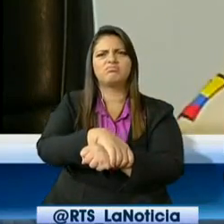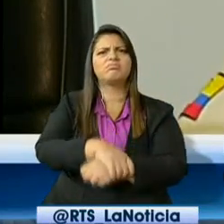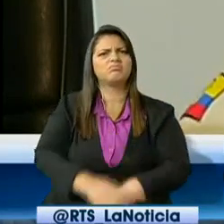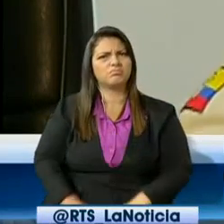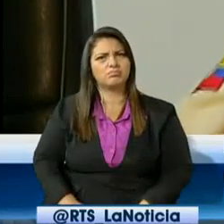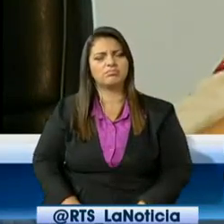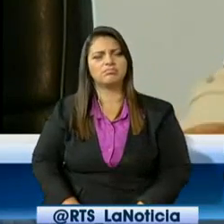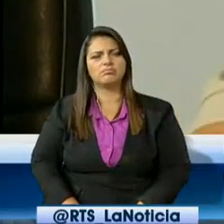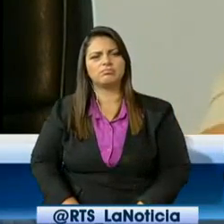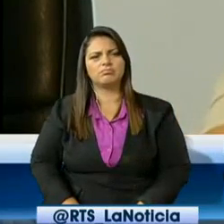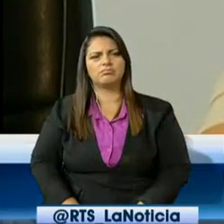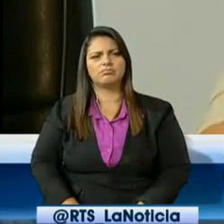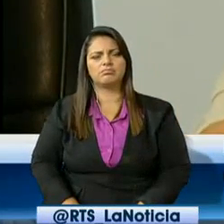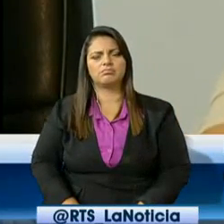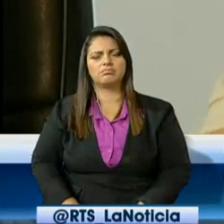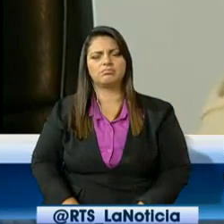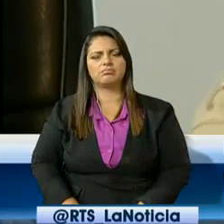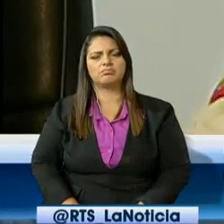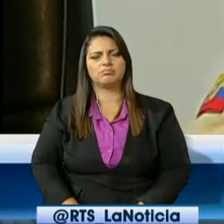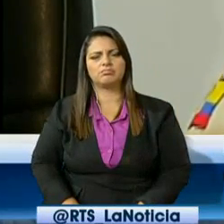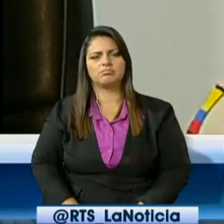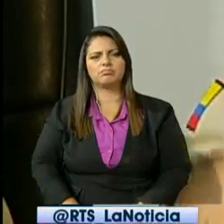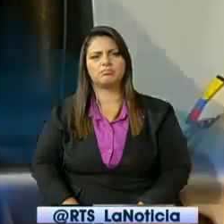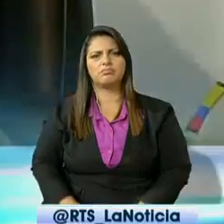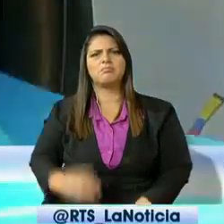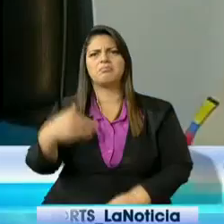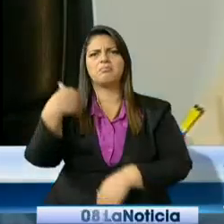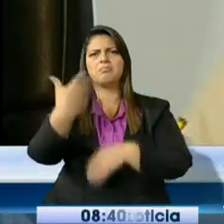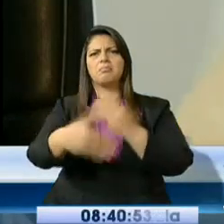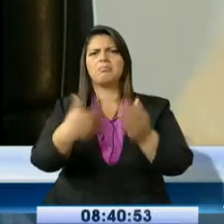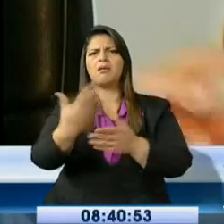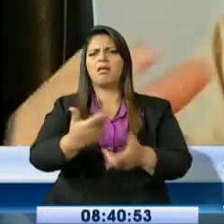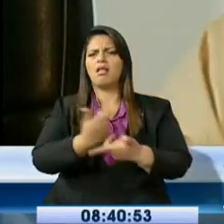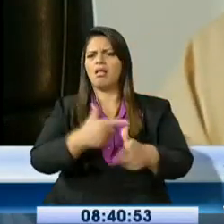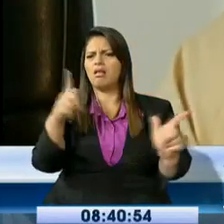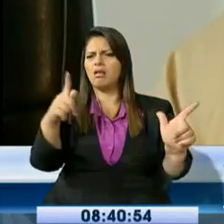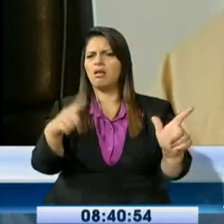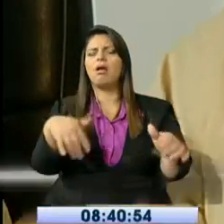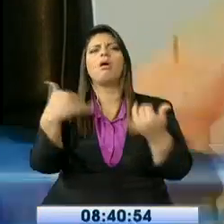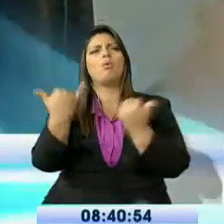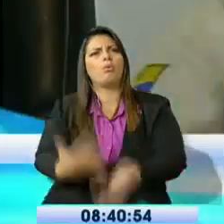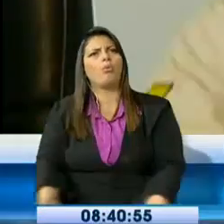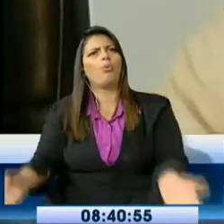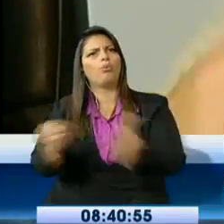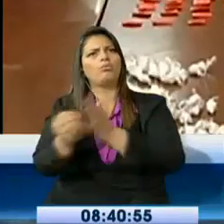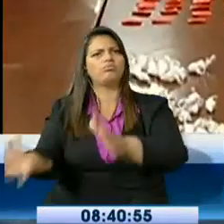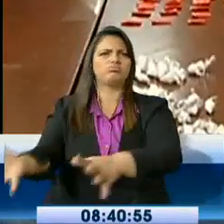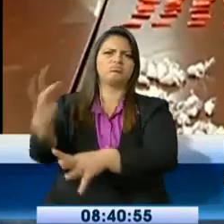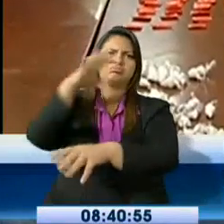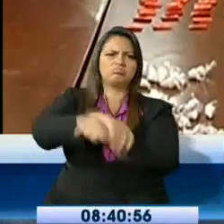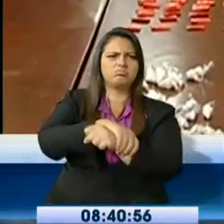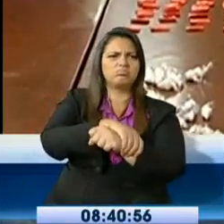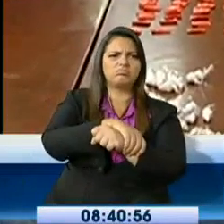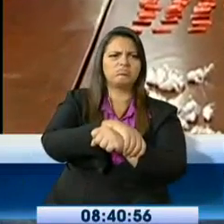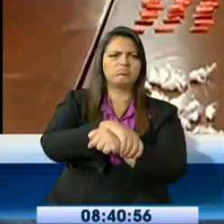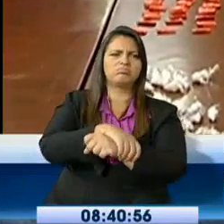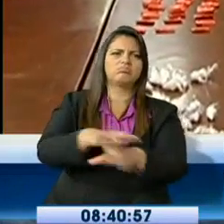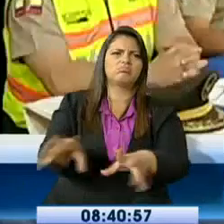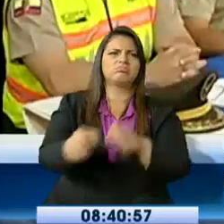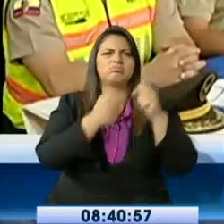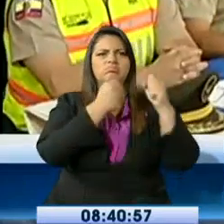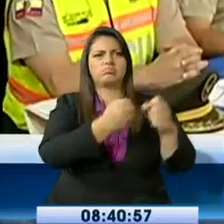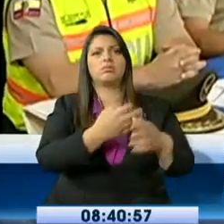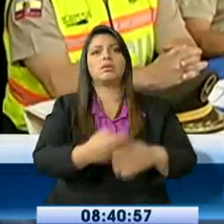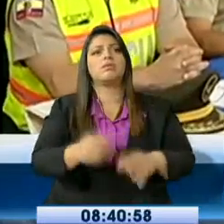y obviamente estamos ahora haciendo el cotejo de la información, tanto el caso este como el anterior, para dar los elementos suficientes